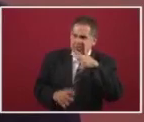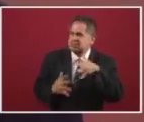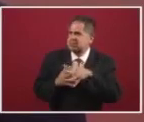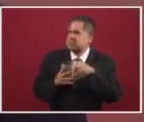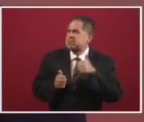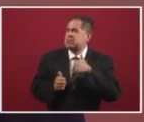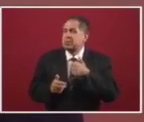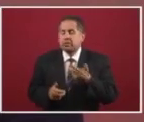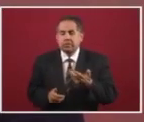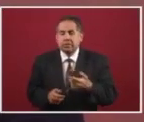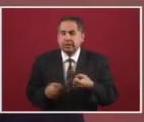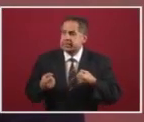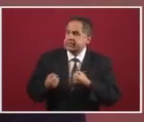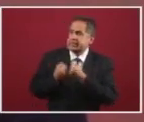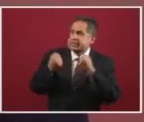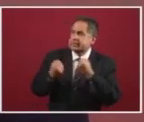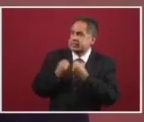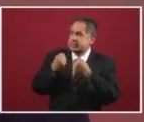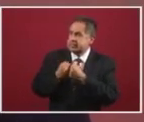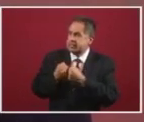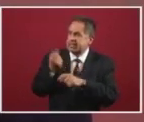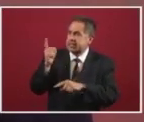No pudo con Juárez.